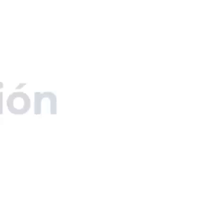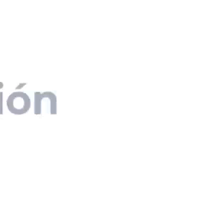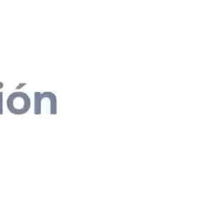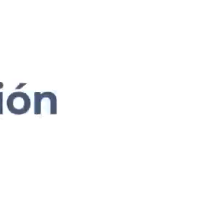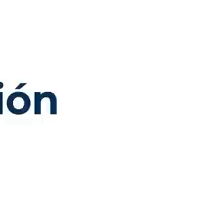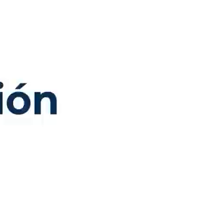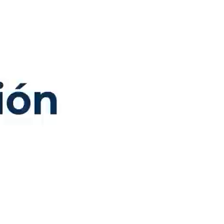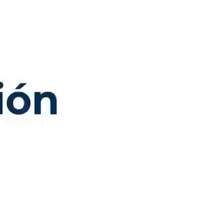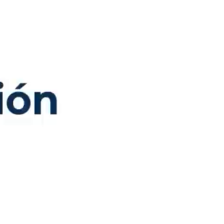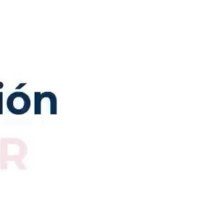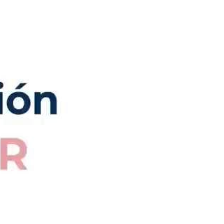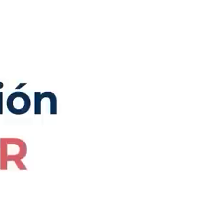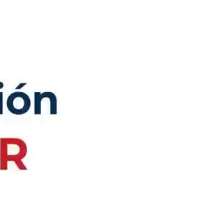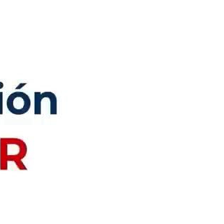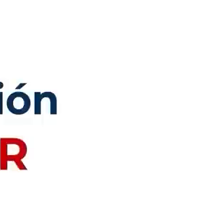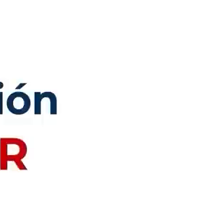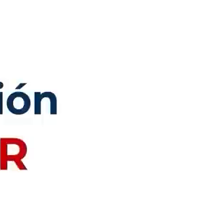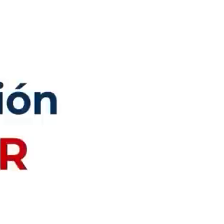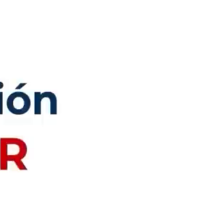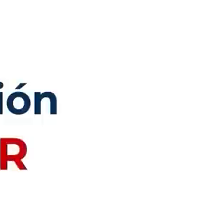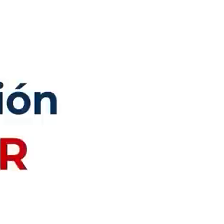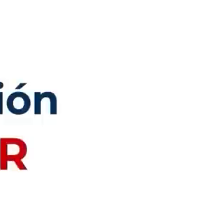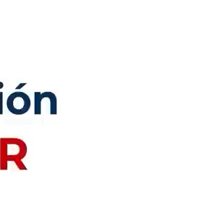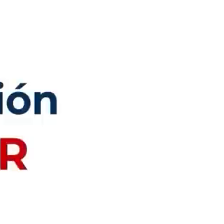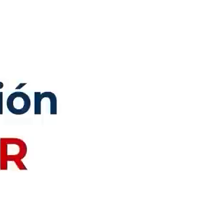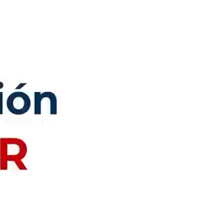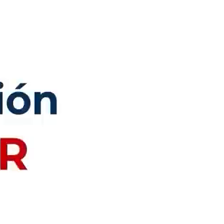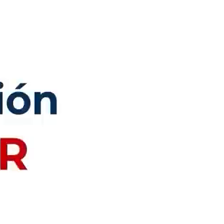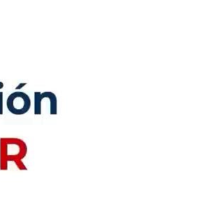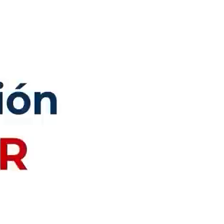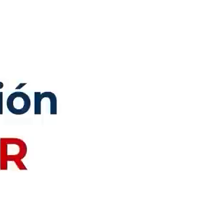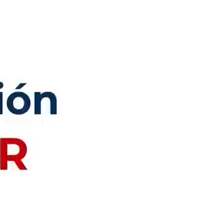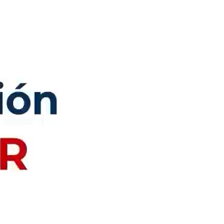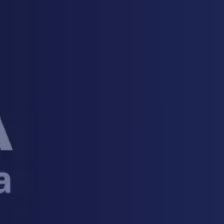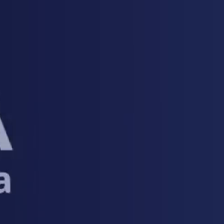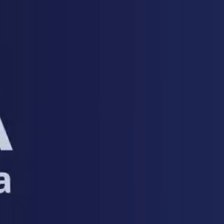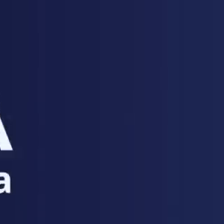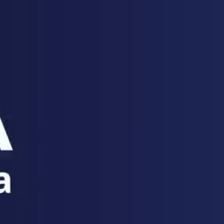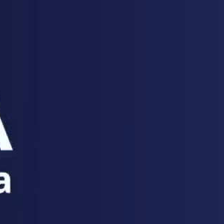propósito: que la próxima generación crezca en un país mejor.